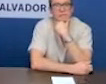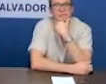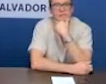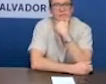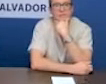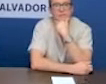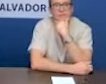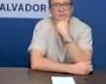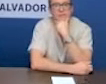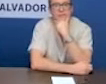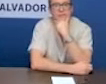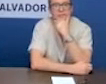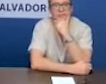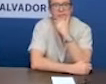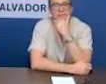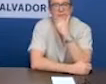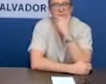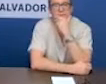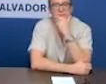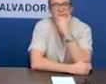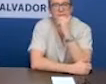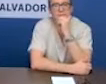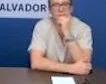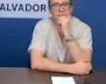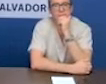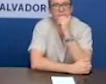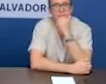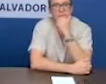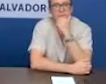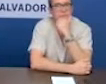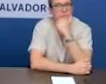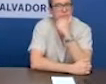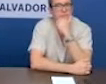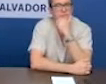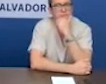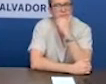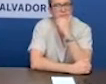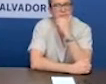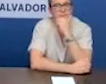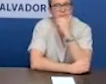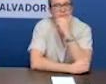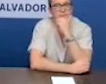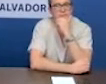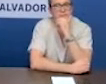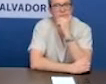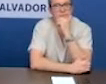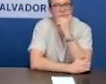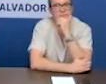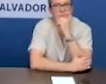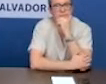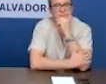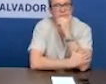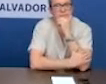pero específicamente más todavía dentro de las primeras 2 semanas de haber verificado el parto. Inicia